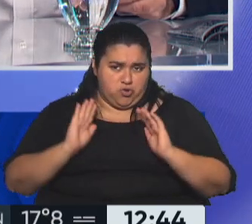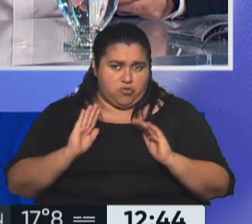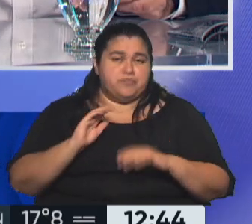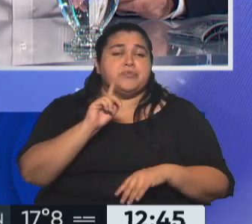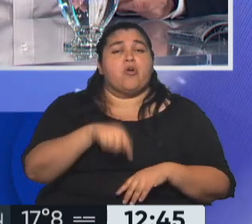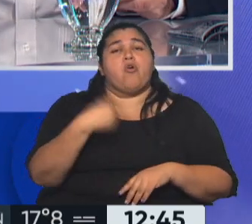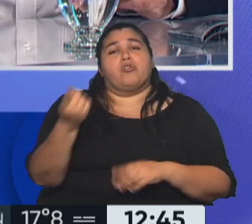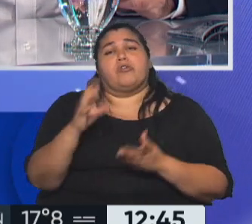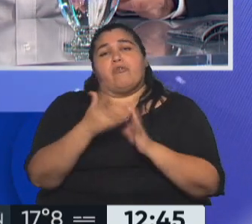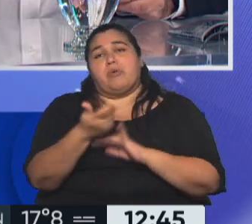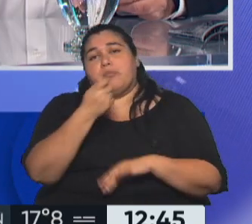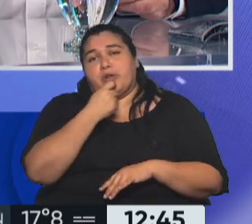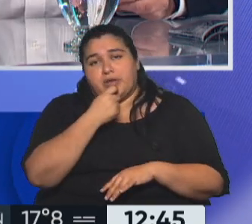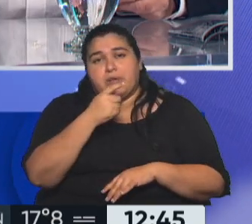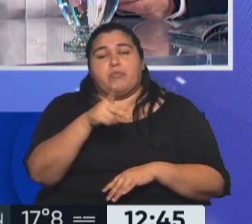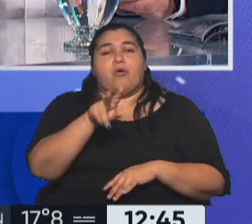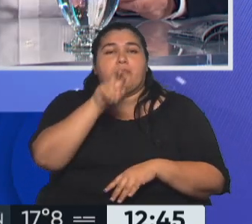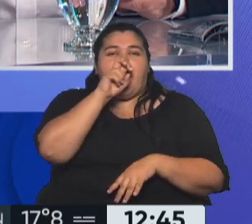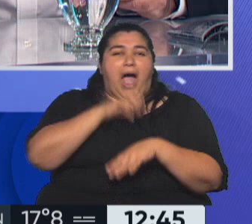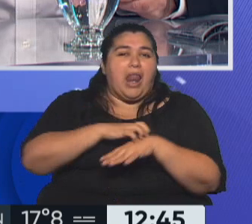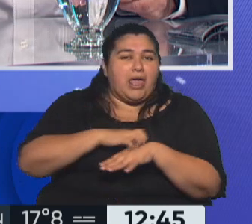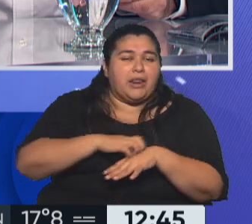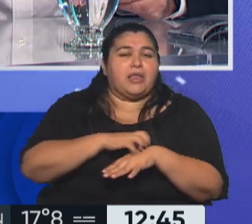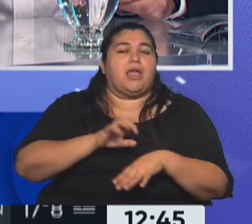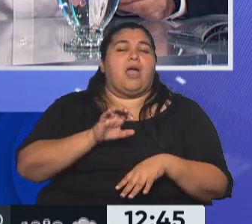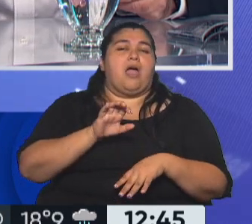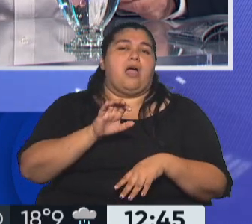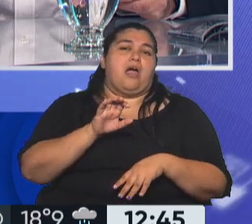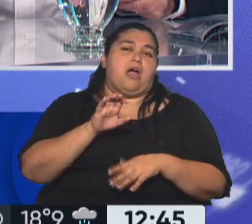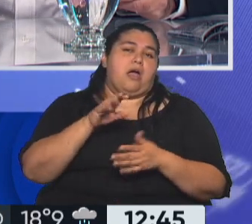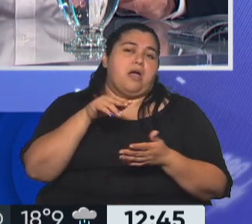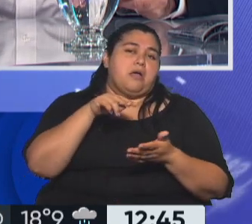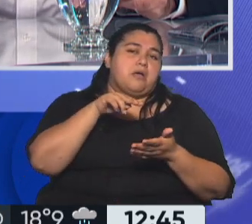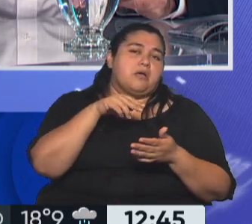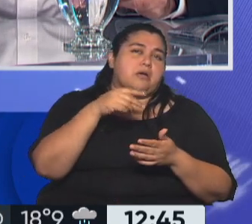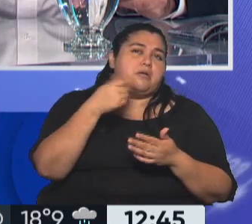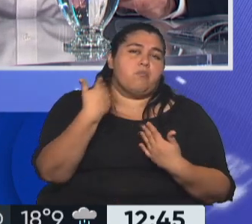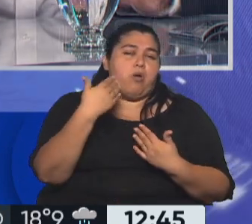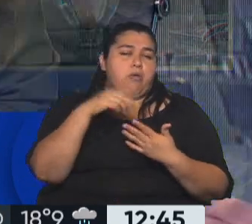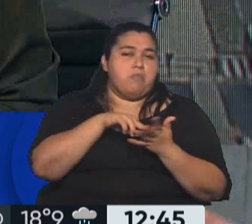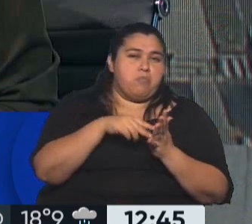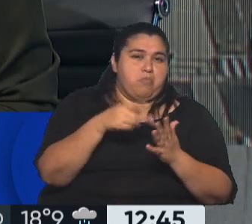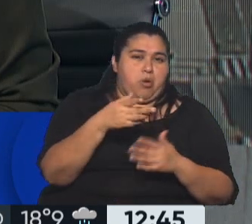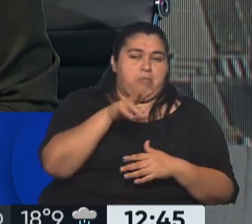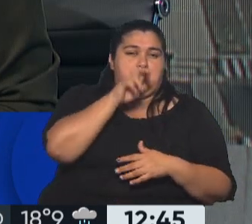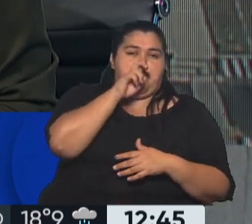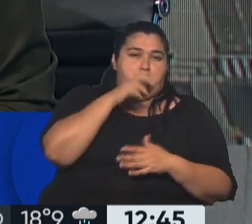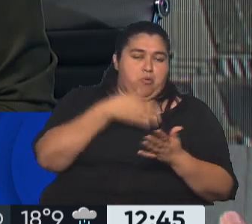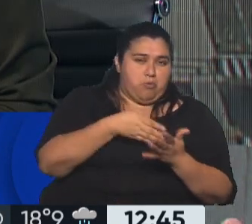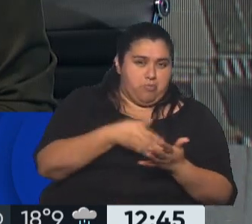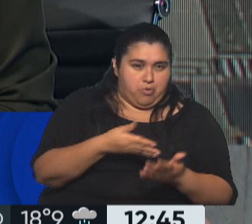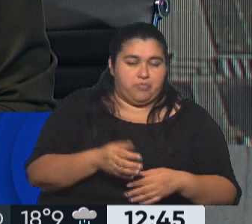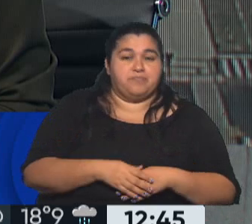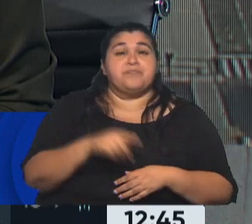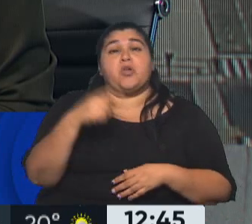estás de la sustancia alergénica que te produce, claro, la crisis. Por eso la mayoría de los pediatras dicen con los chiquitos que